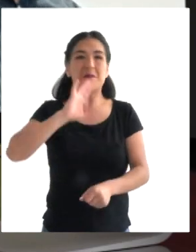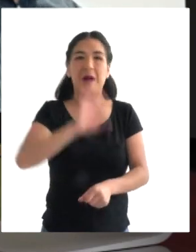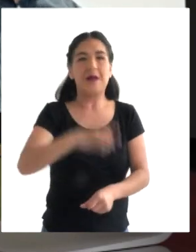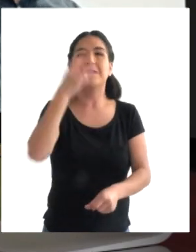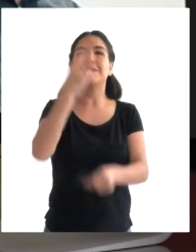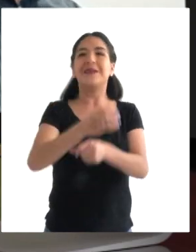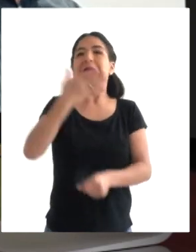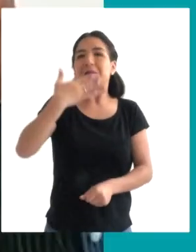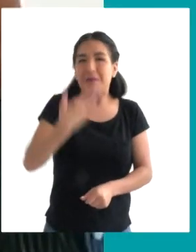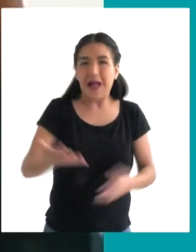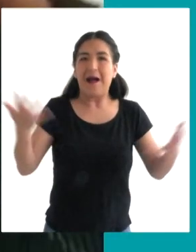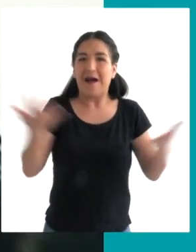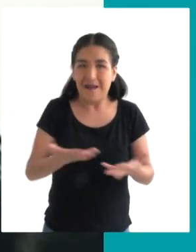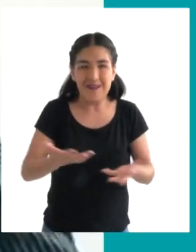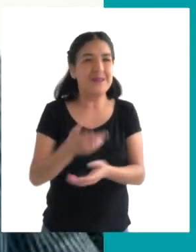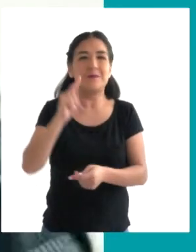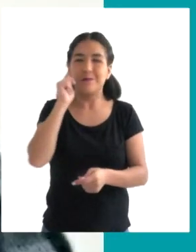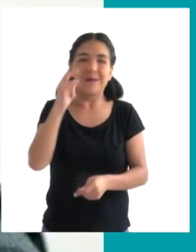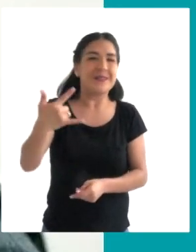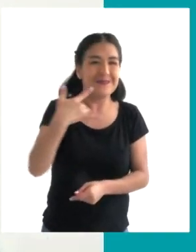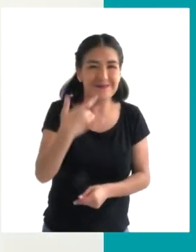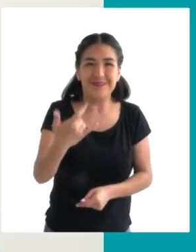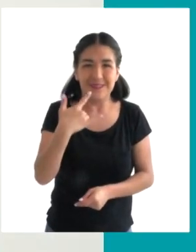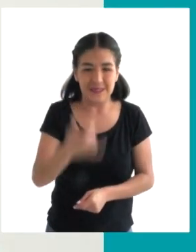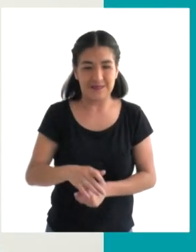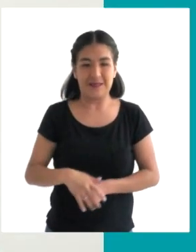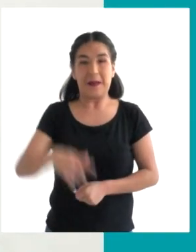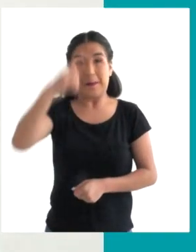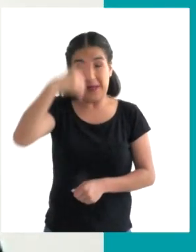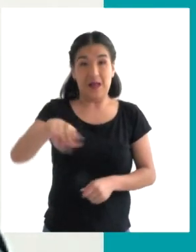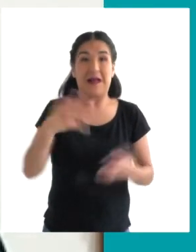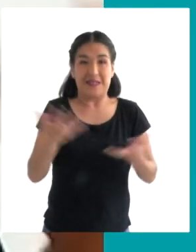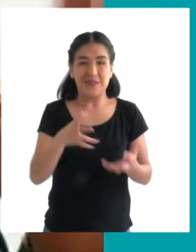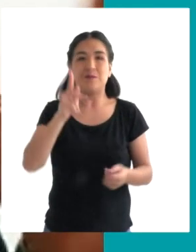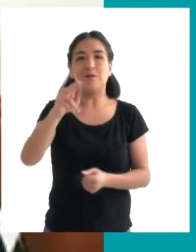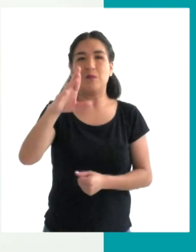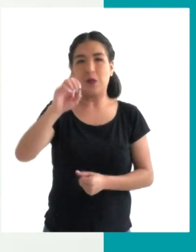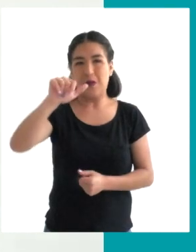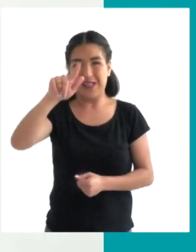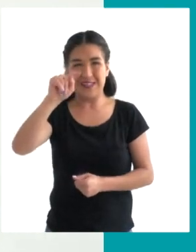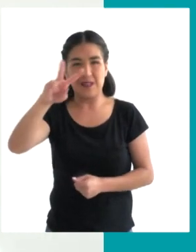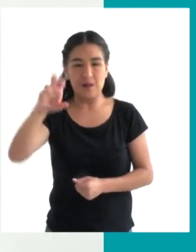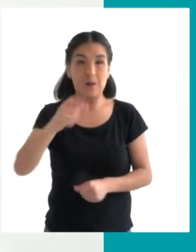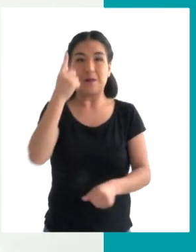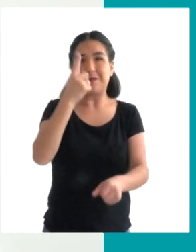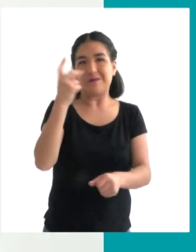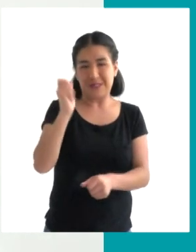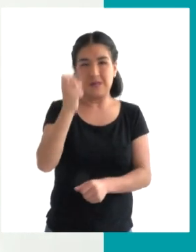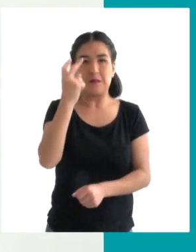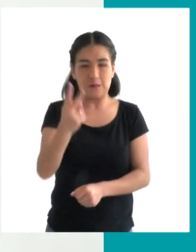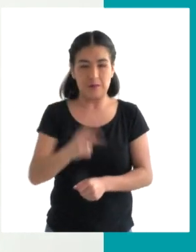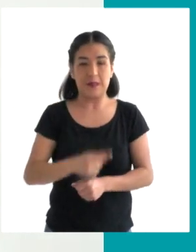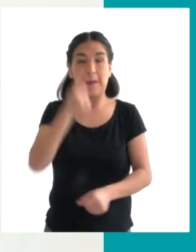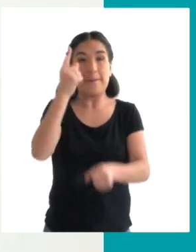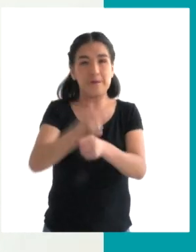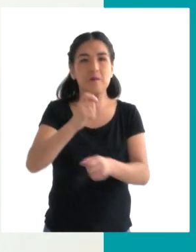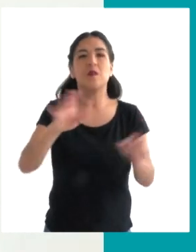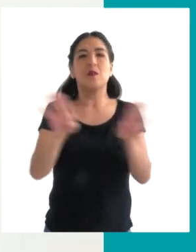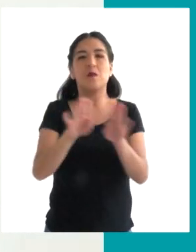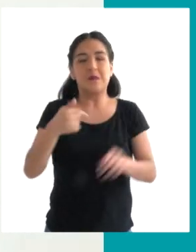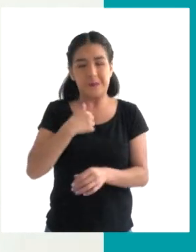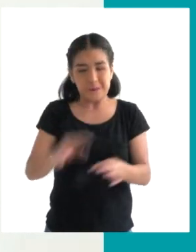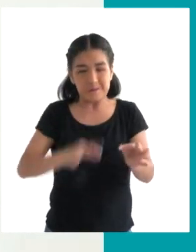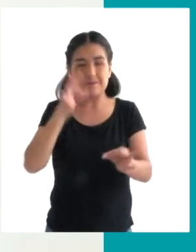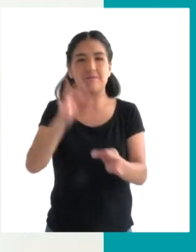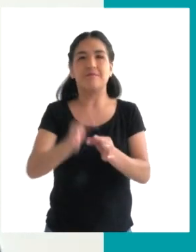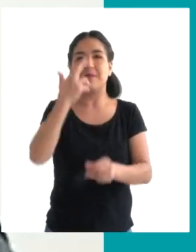tercera. Entonces, para poder ser proactivo, se requieren de dos cosas. La primera es de que tú asumas la